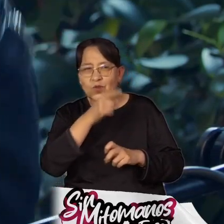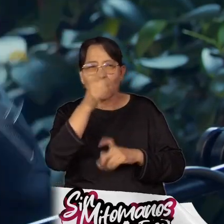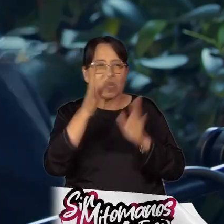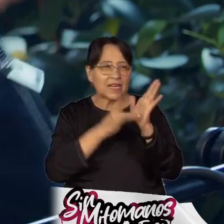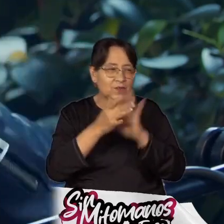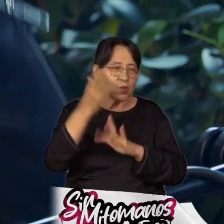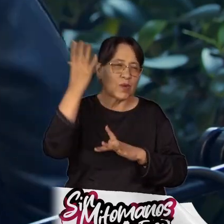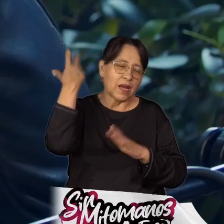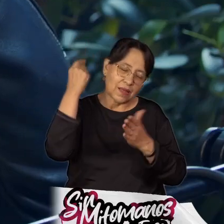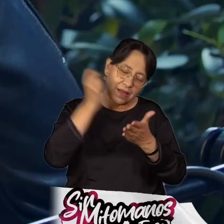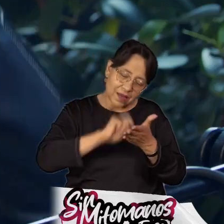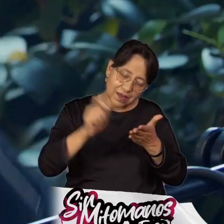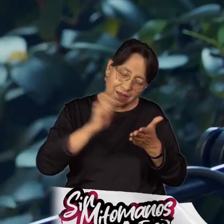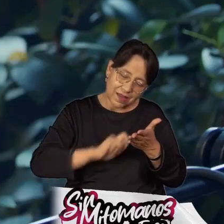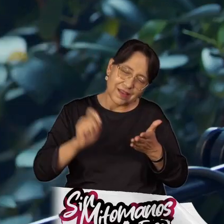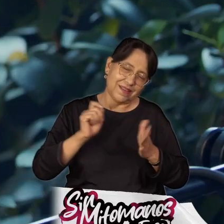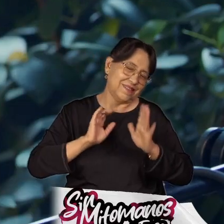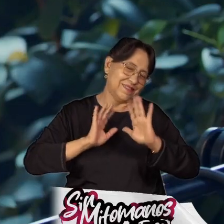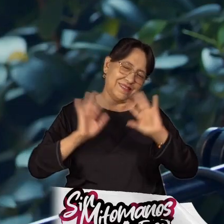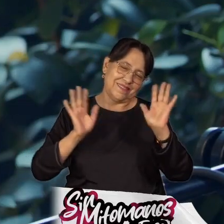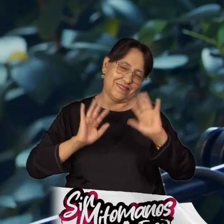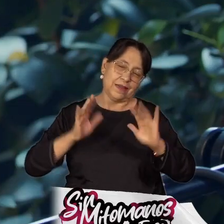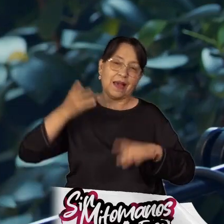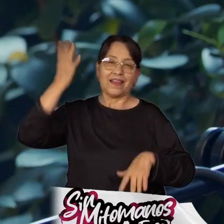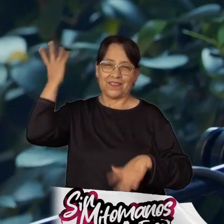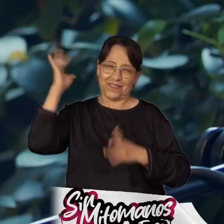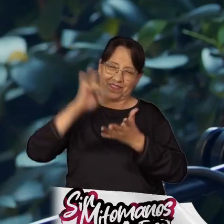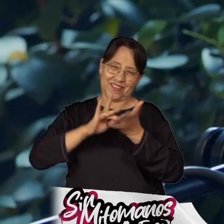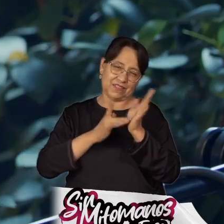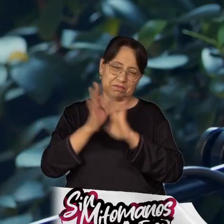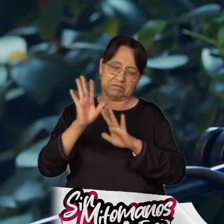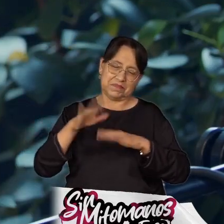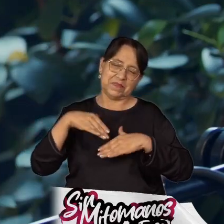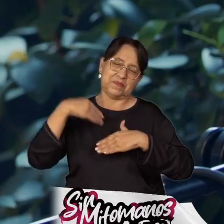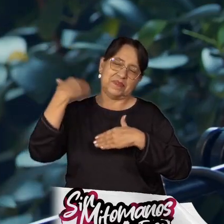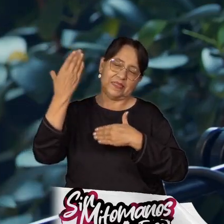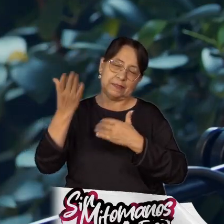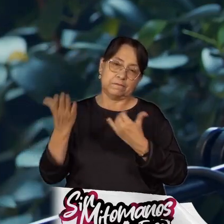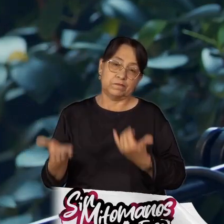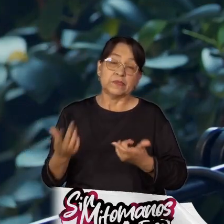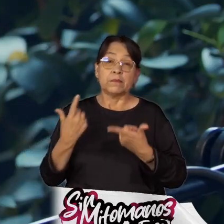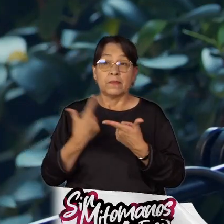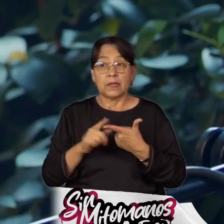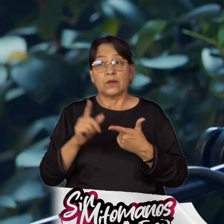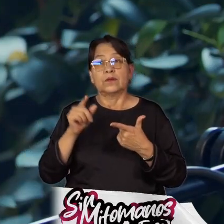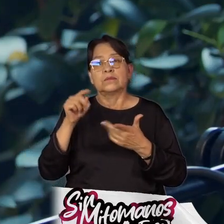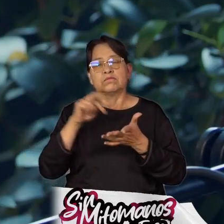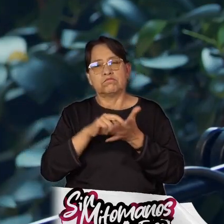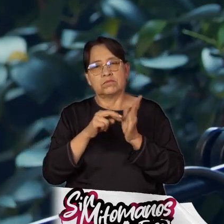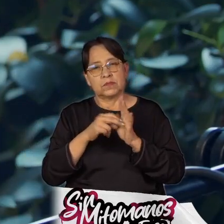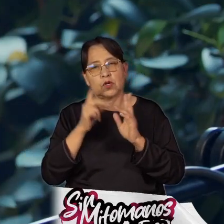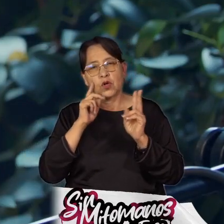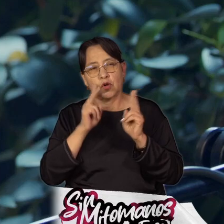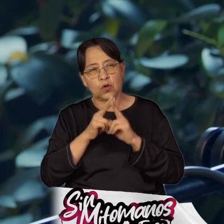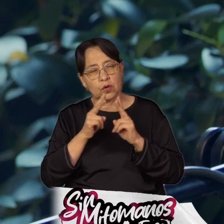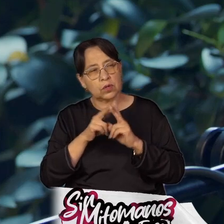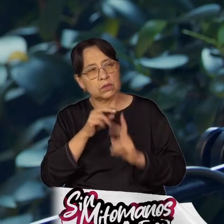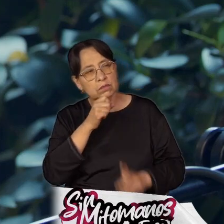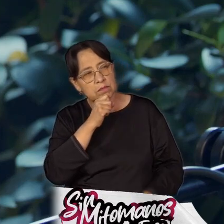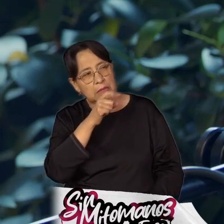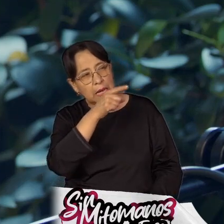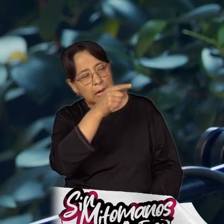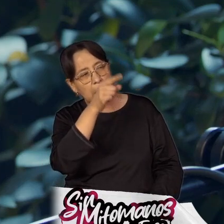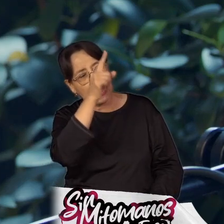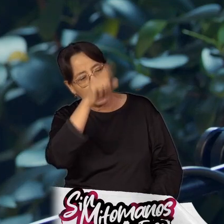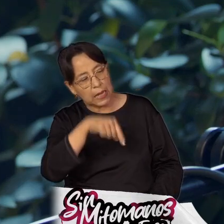ciertísimas y las estaba viviendo incluso en ese momento apenas. Pero lo que sí podía hacer era conocer, porque era el autor